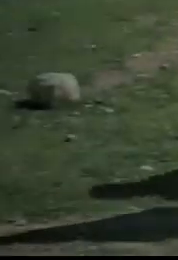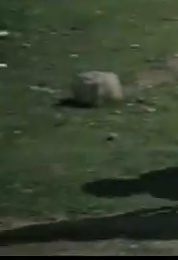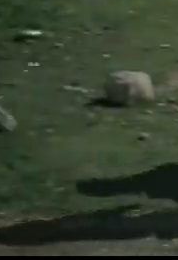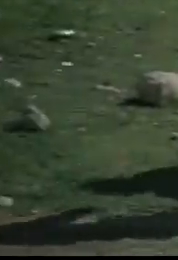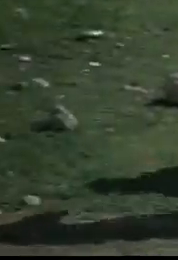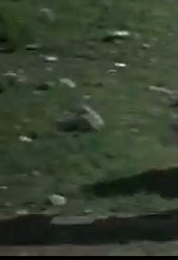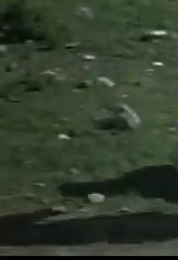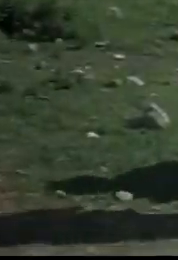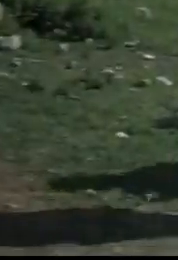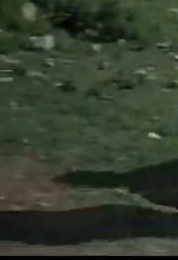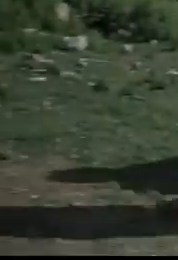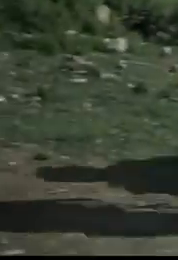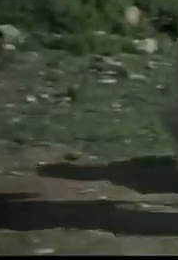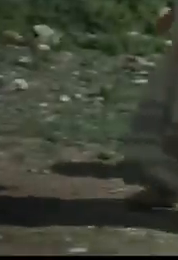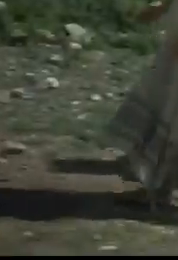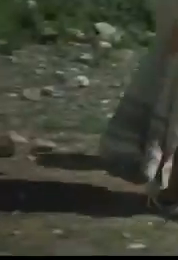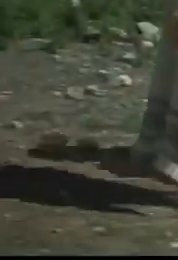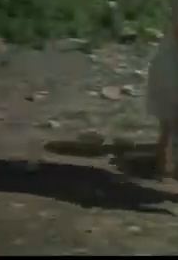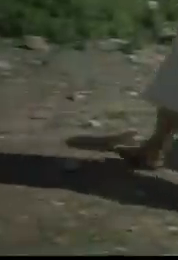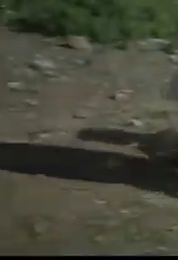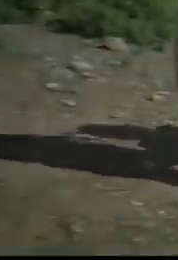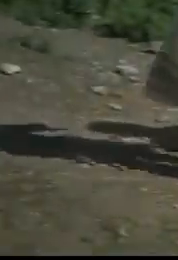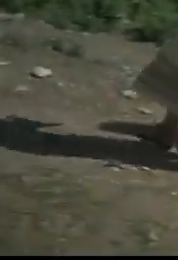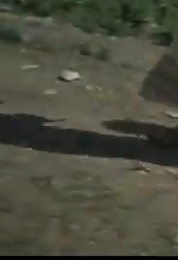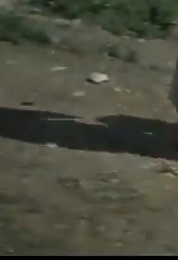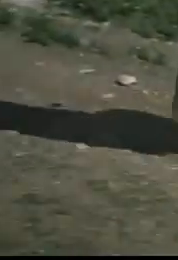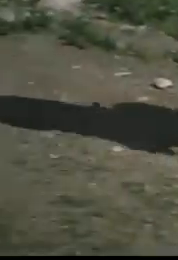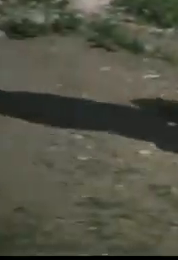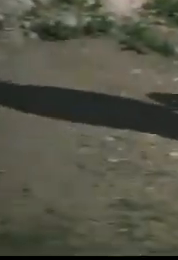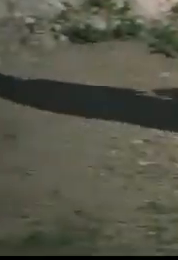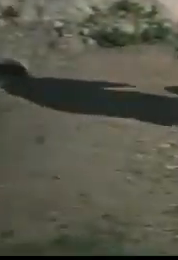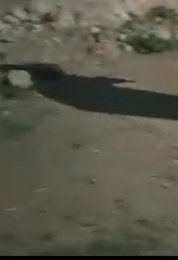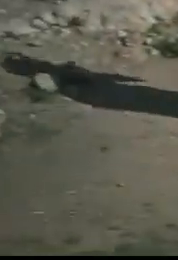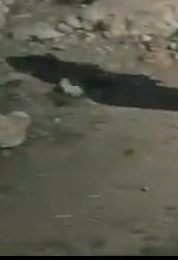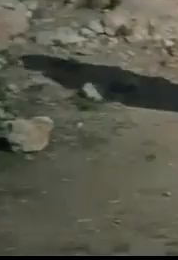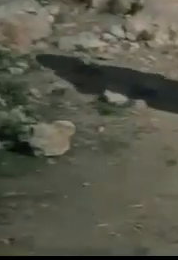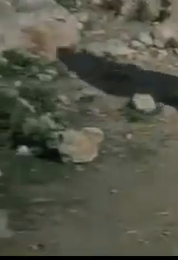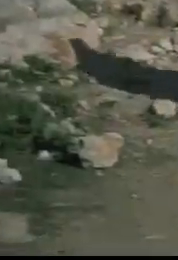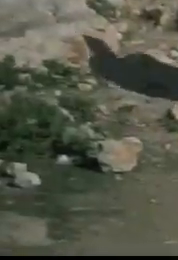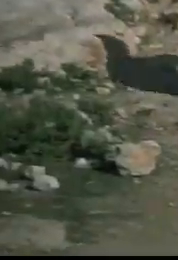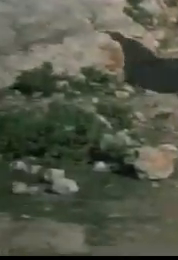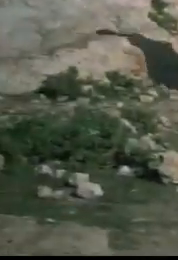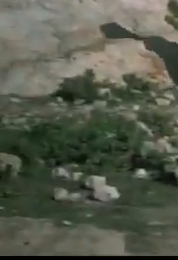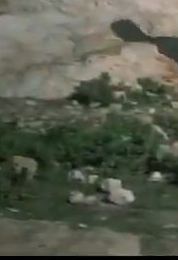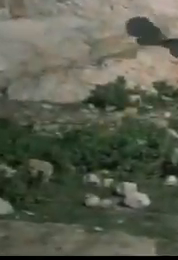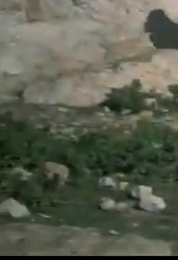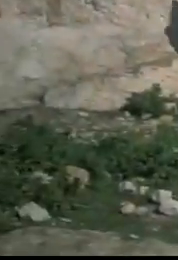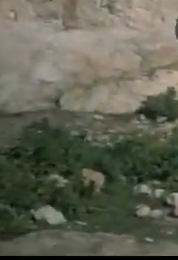Thank you.